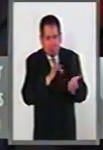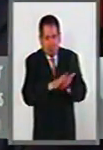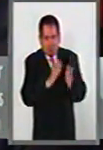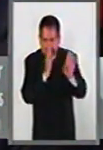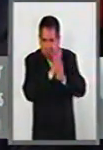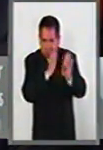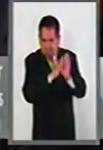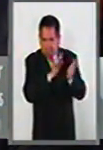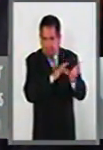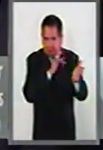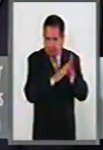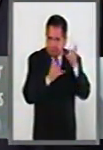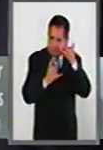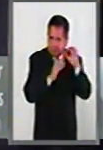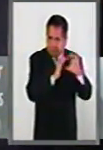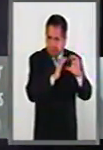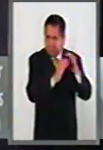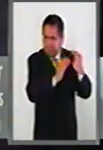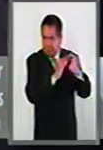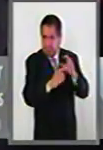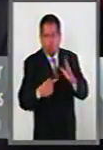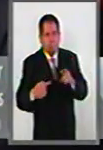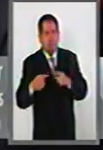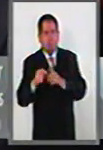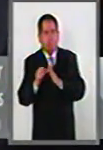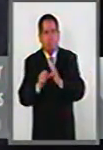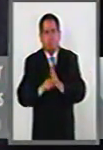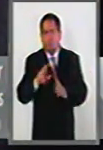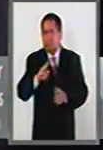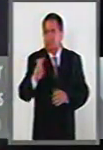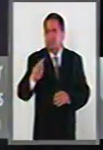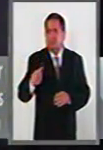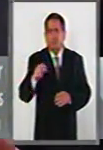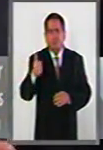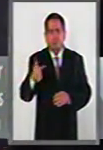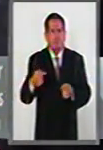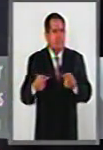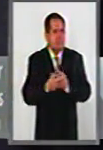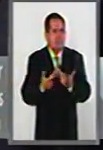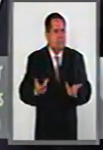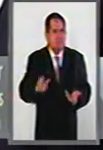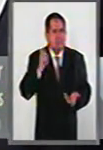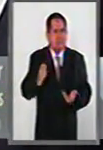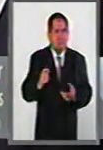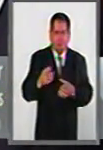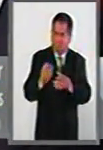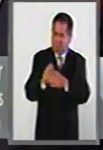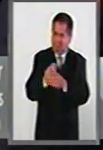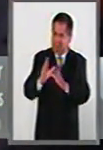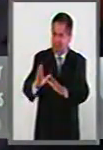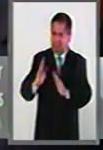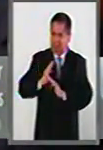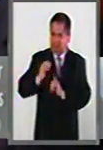intervenir comunicaciones privadas, artículo 287. ¿Qué tiene que ver con la disciplina